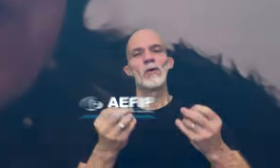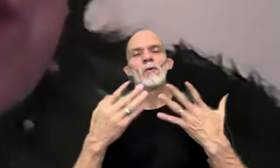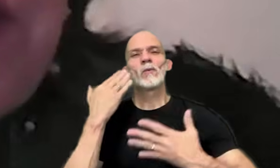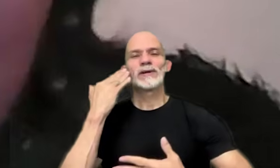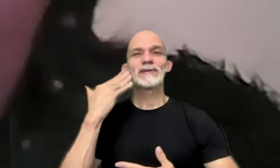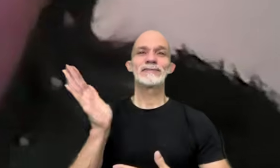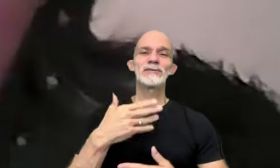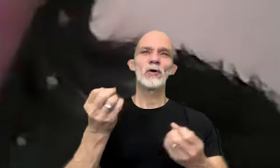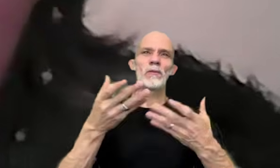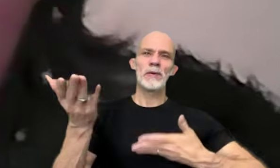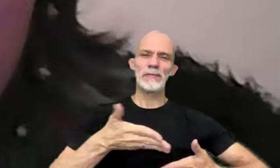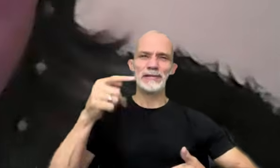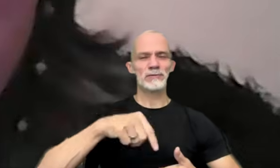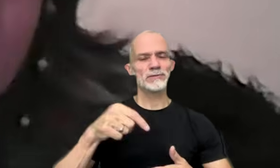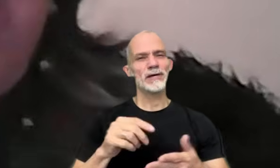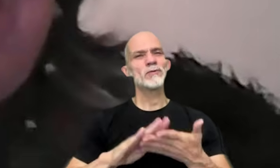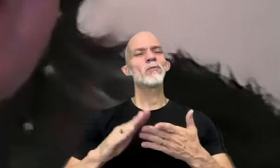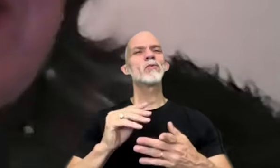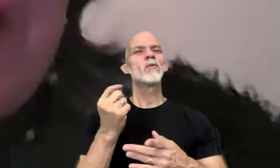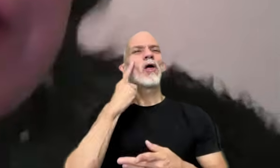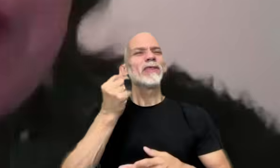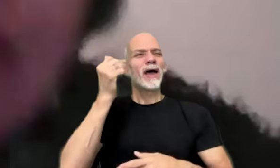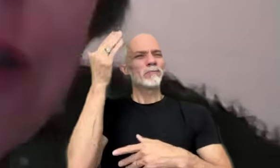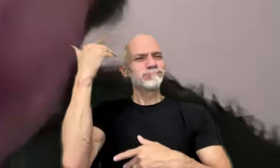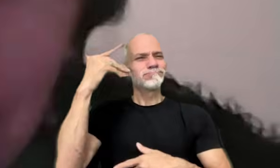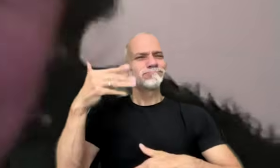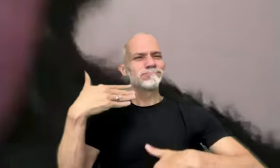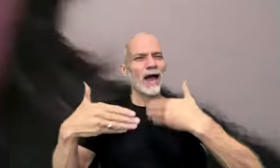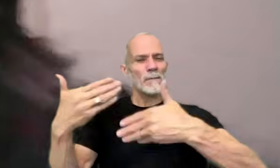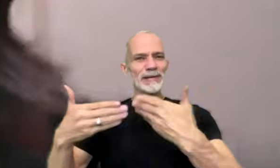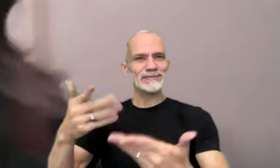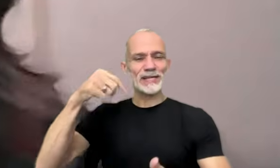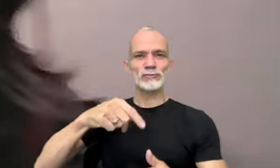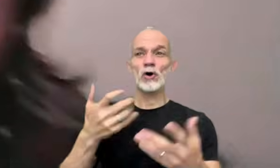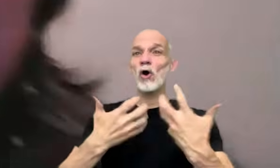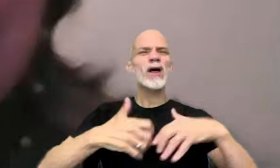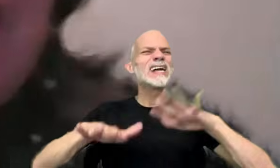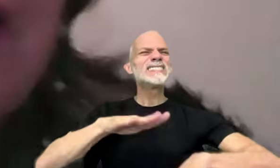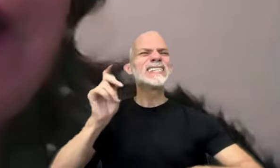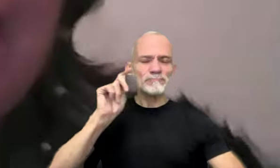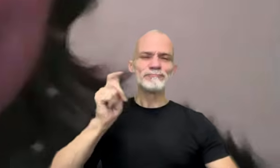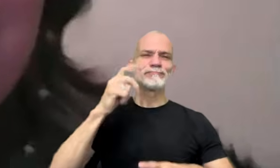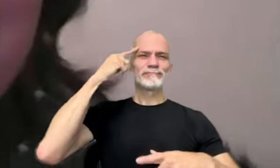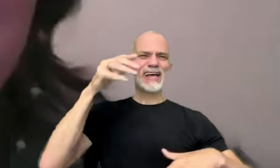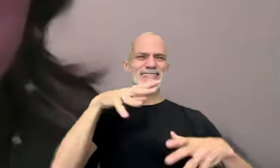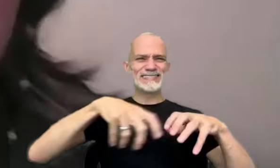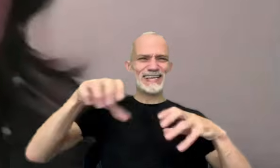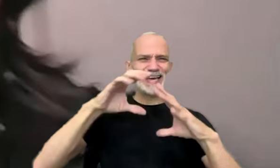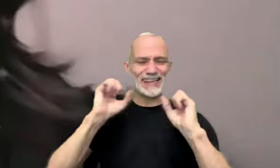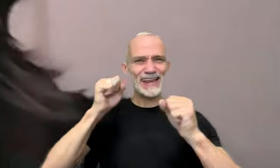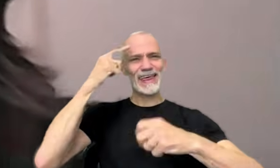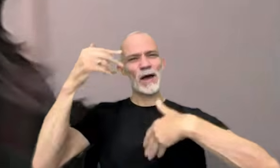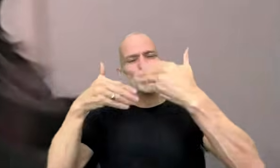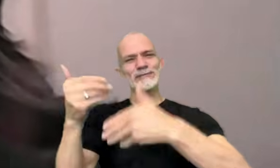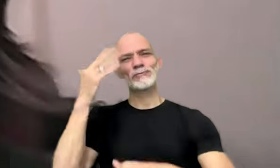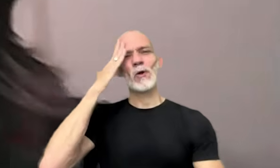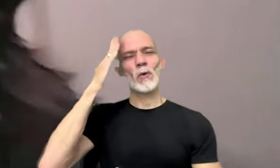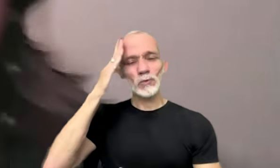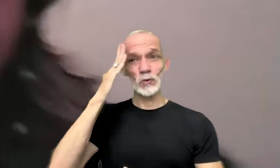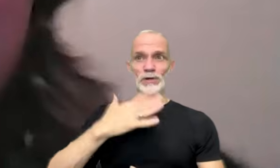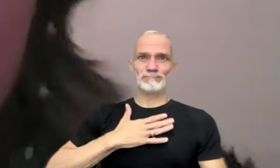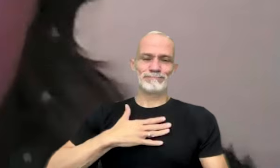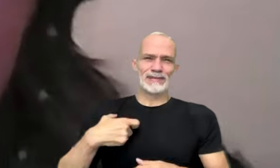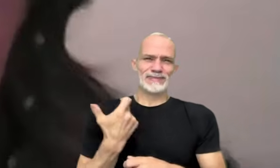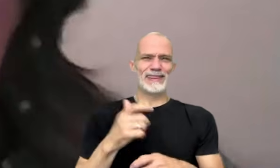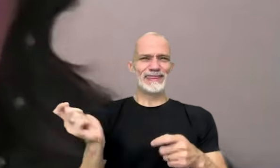Bueno, buenas tardes a todos, bienvenidos a esta nueva jornada de capacitación, organizada por la Secretaría de Capacitación y Cultura